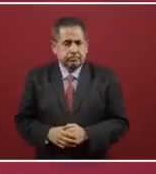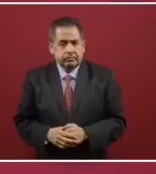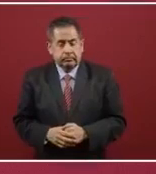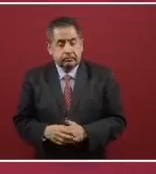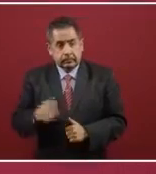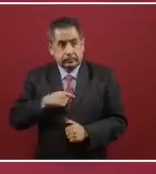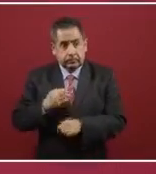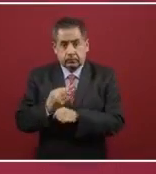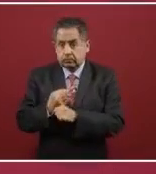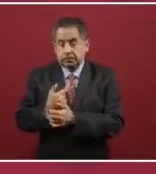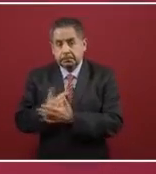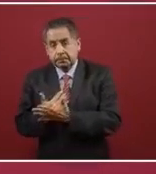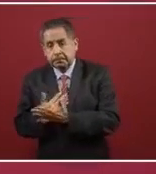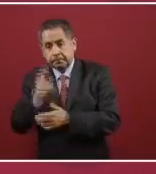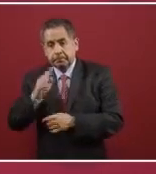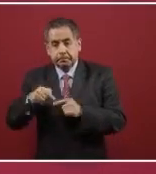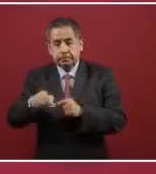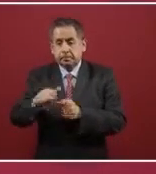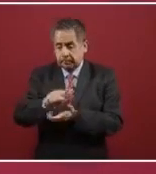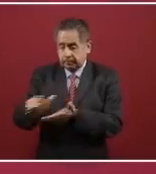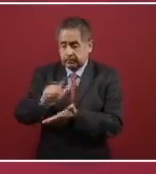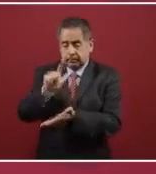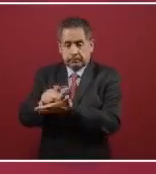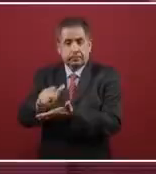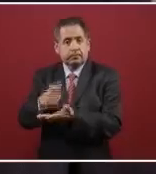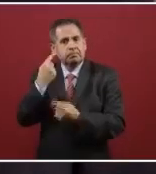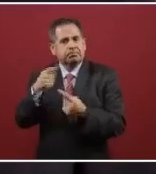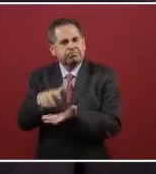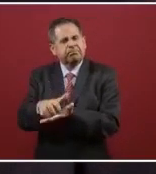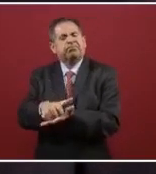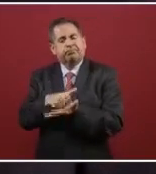Y estoy esperando que se apruebe la ley de austeridad.